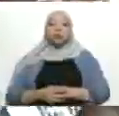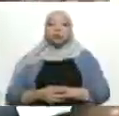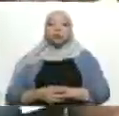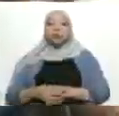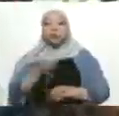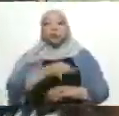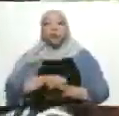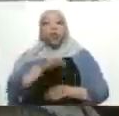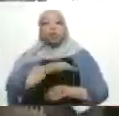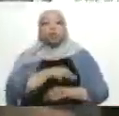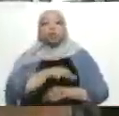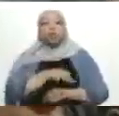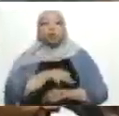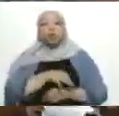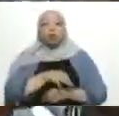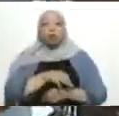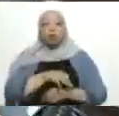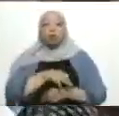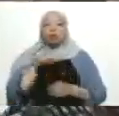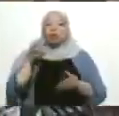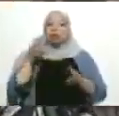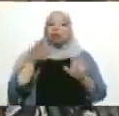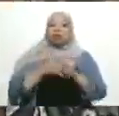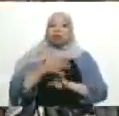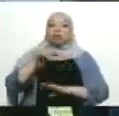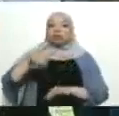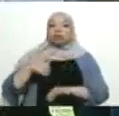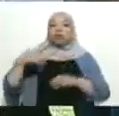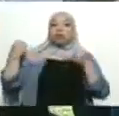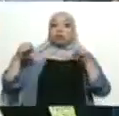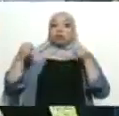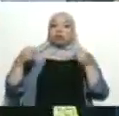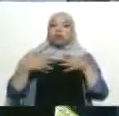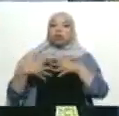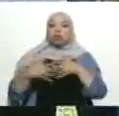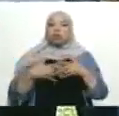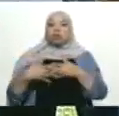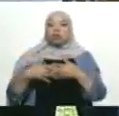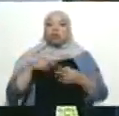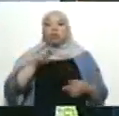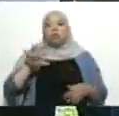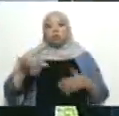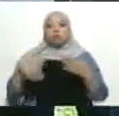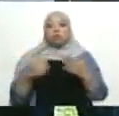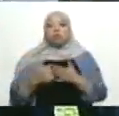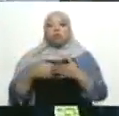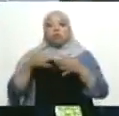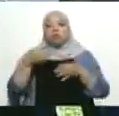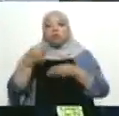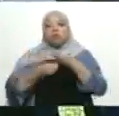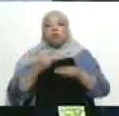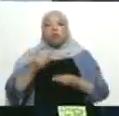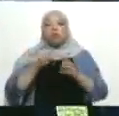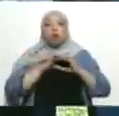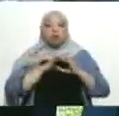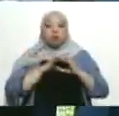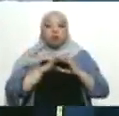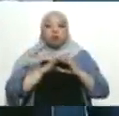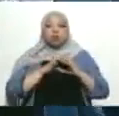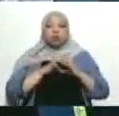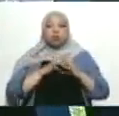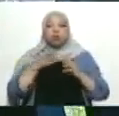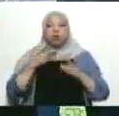siempre habrá símbolos. Este es el símbolo del 23 de febrero, que yo sé que ustedes lo lleven en su corazón, en